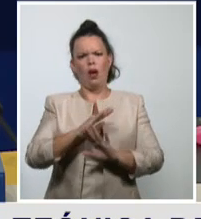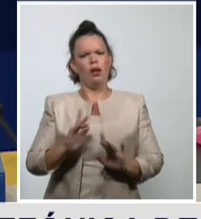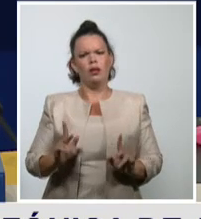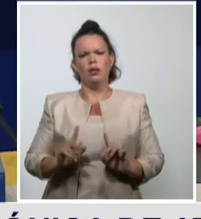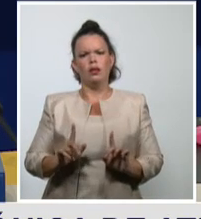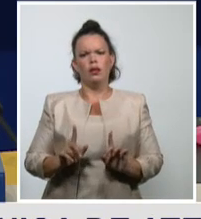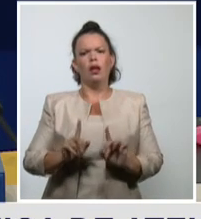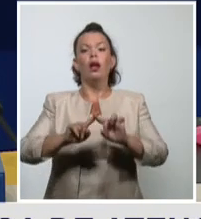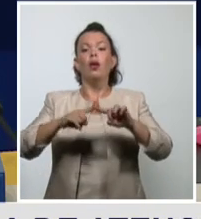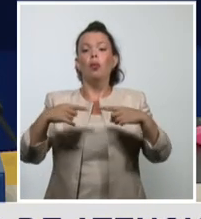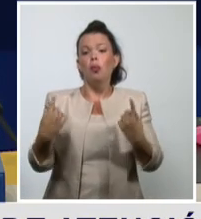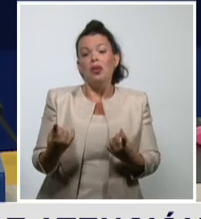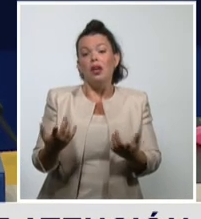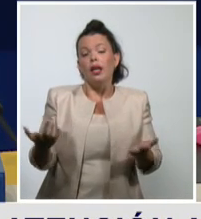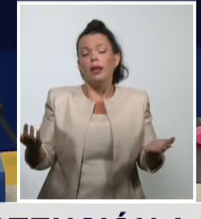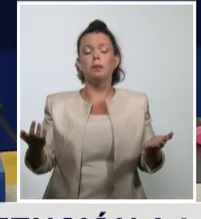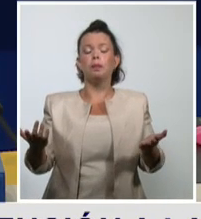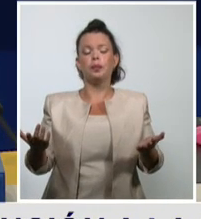constituye